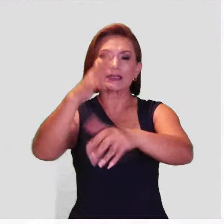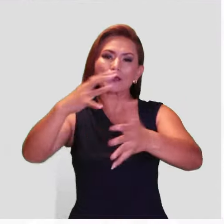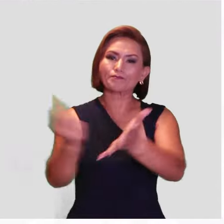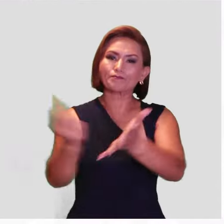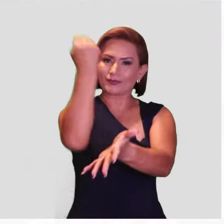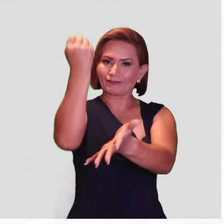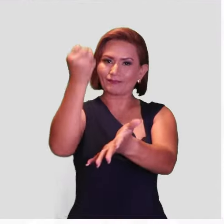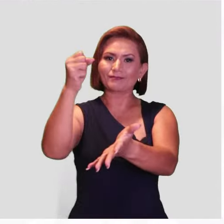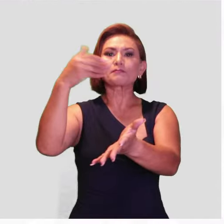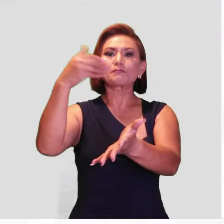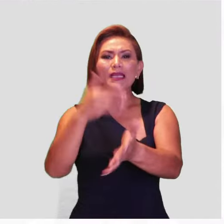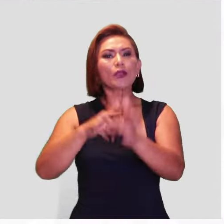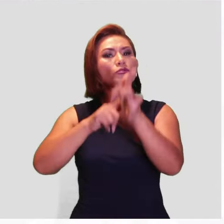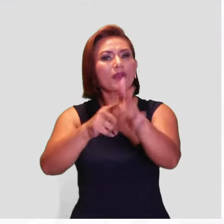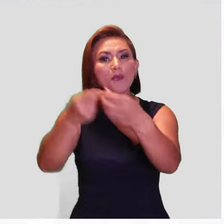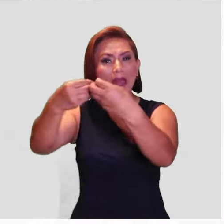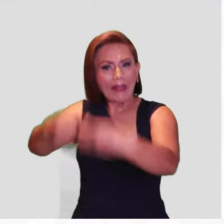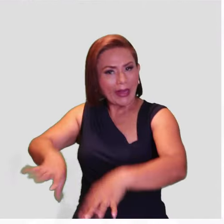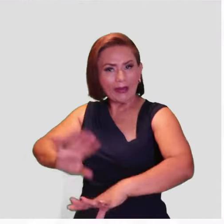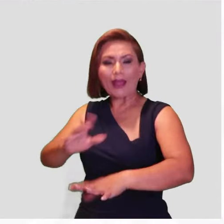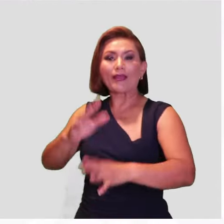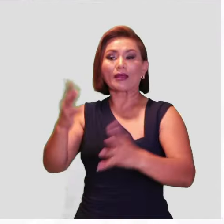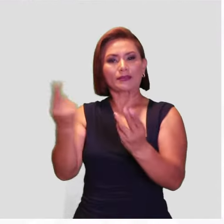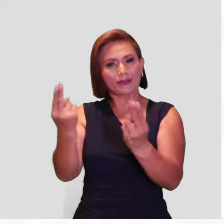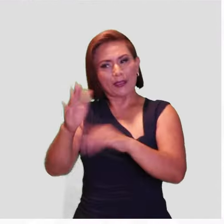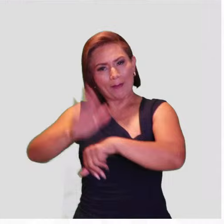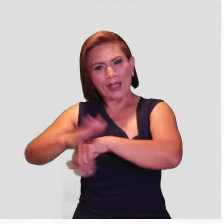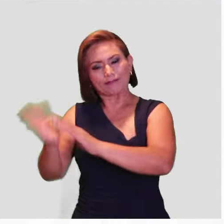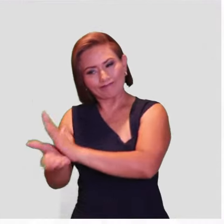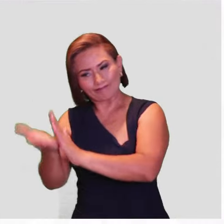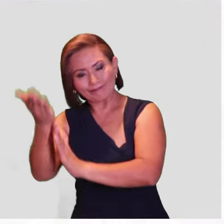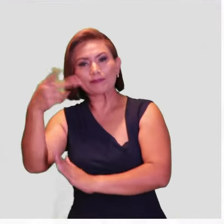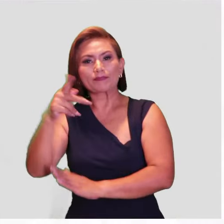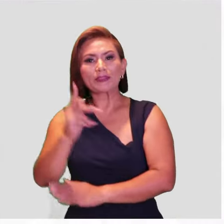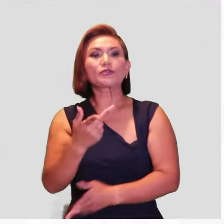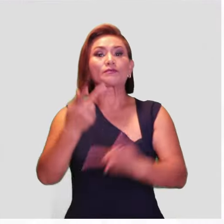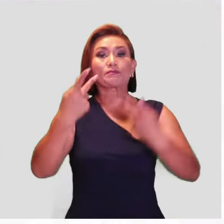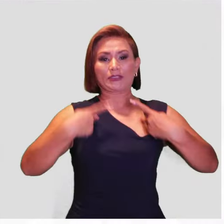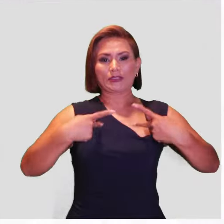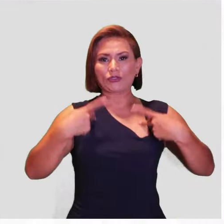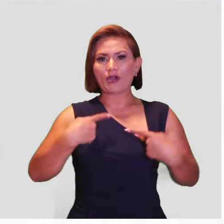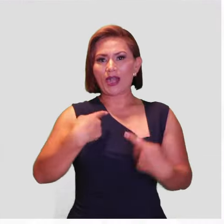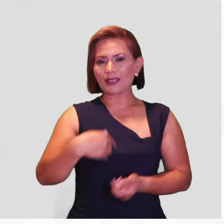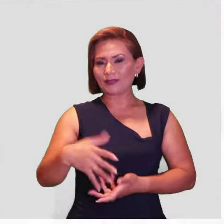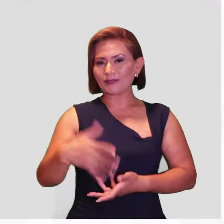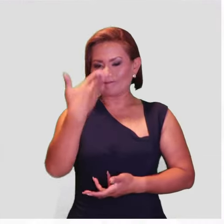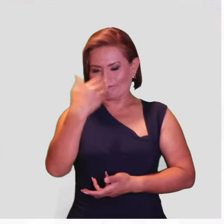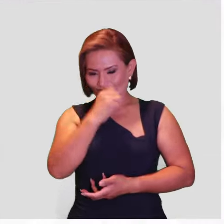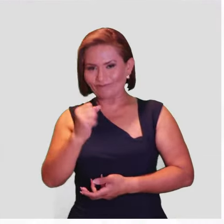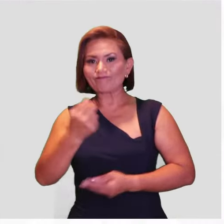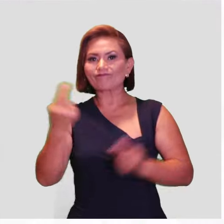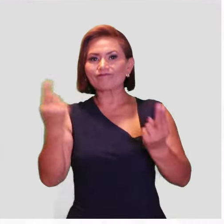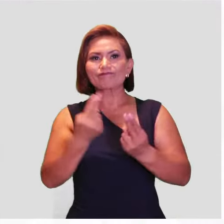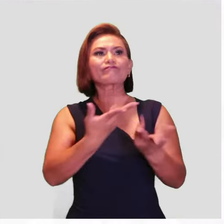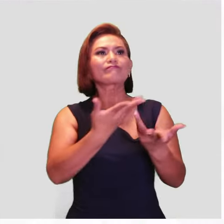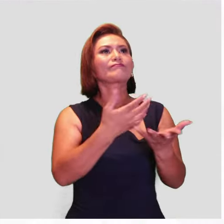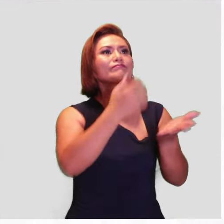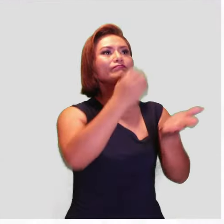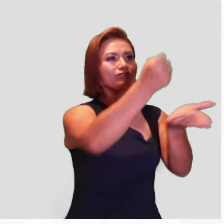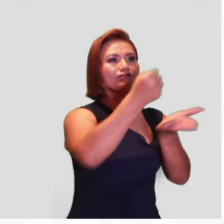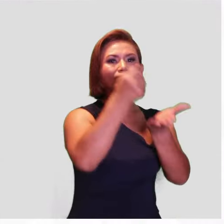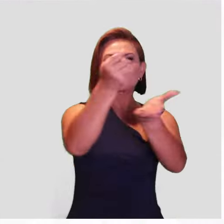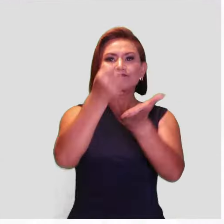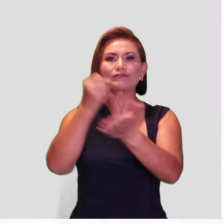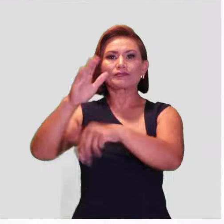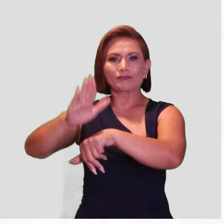que se necesita continuar haciendo más obra pública, pero para eso se requiere quien tenga la capacidad de gestionarlo, así como se ha hecho en San